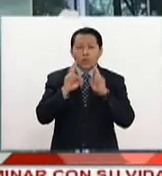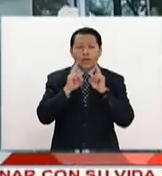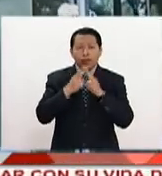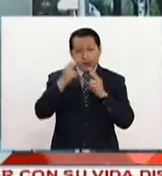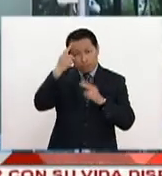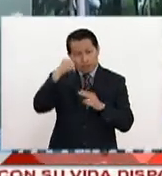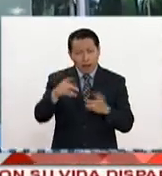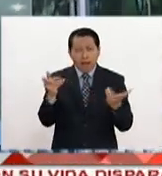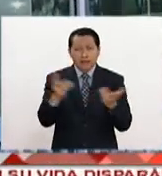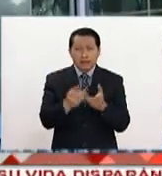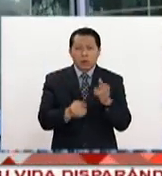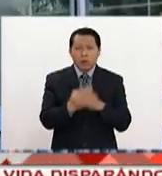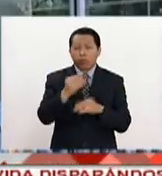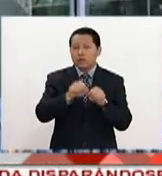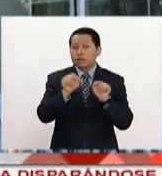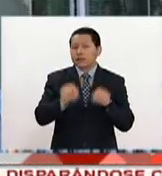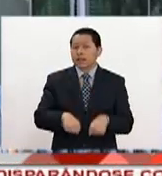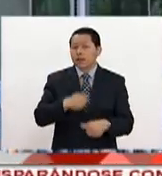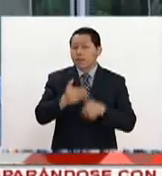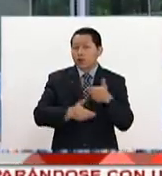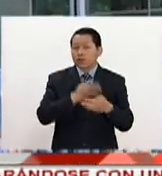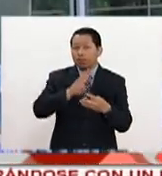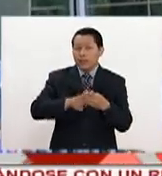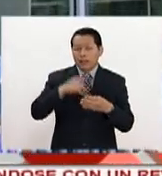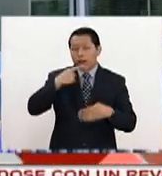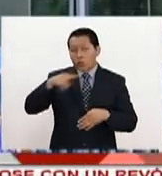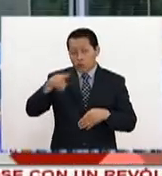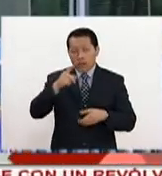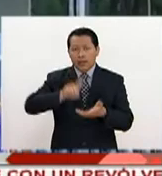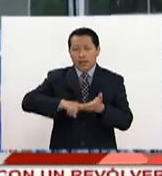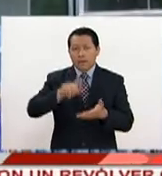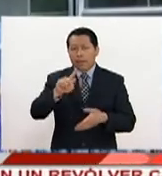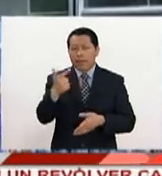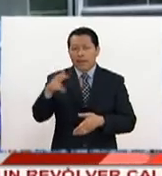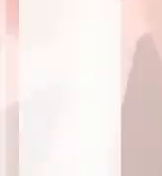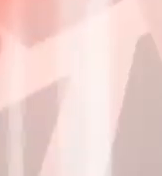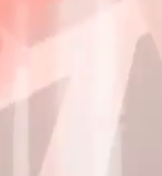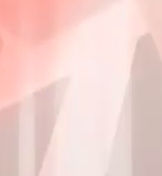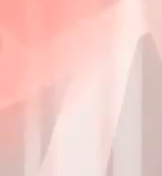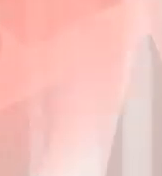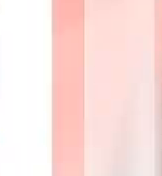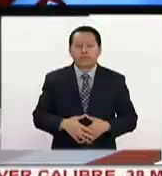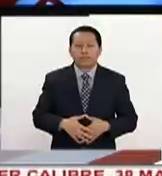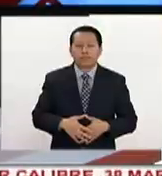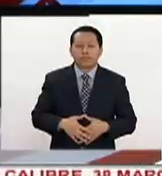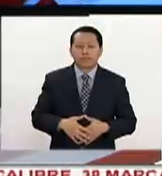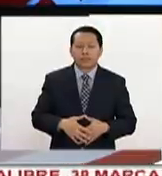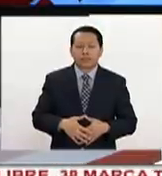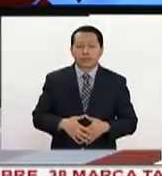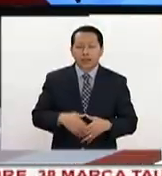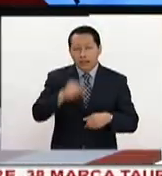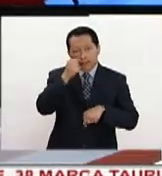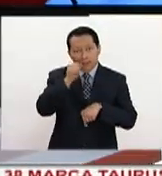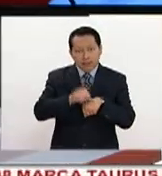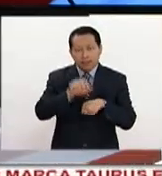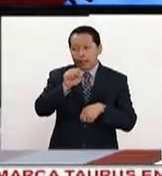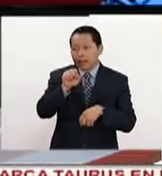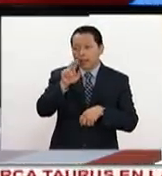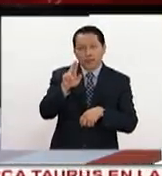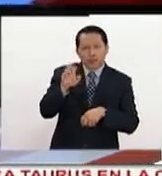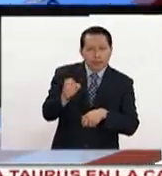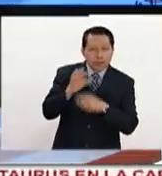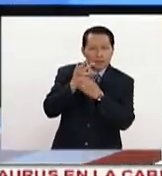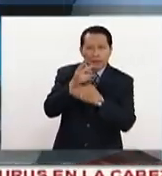la Implementación del Sistema Procesal Penal Acusatorio en la PGR. Y la Secretaría de Relaciones